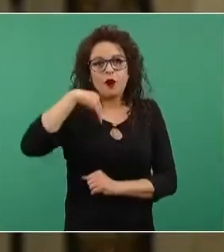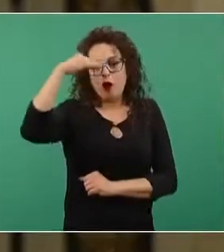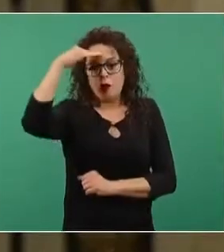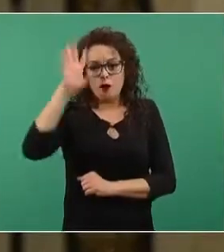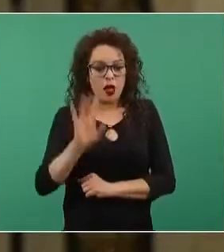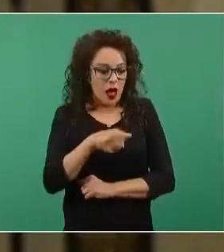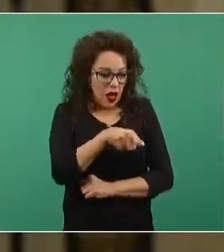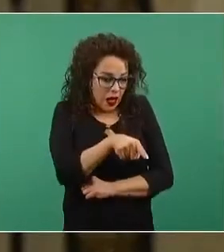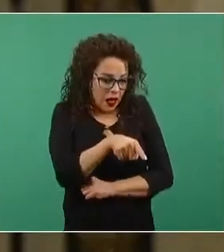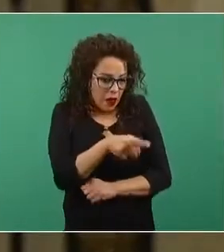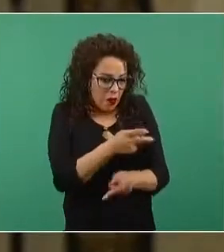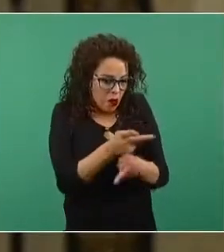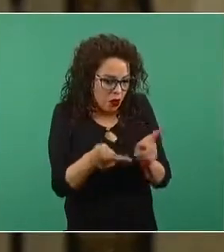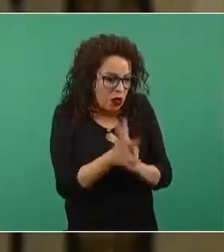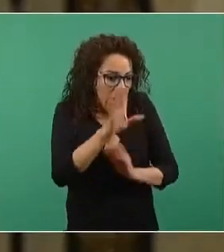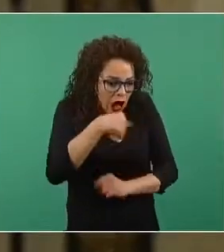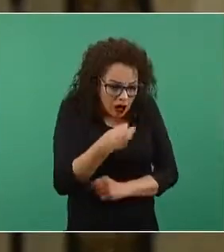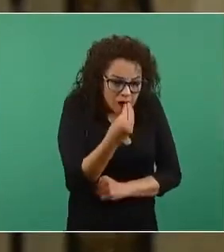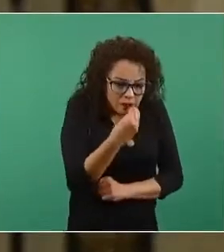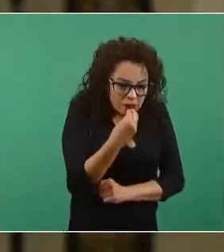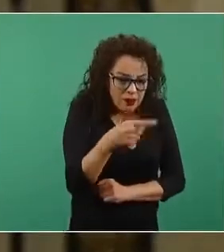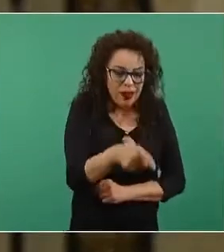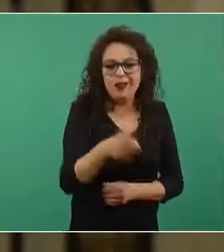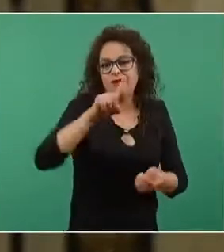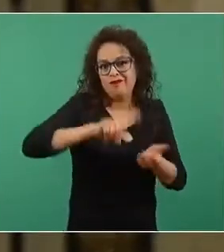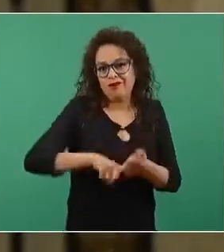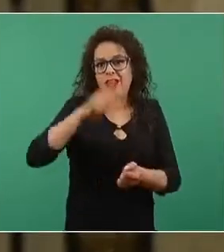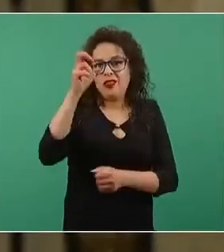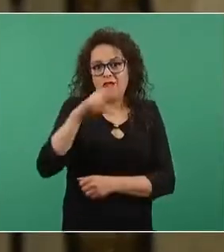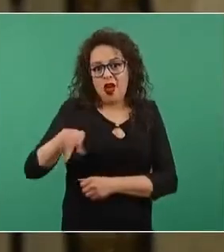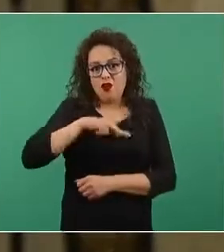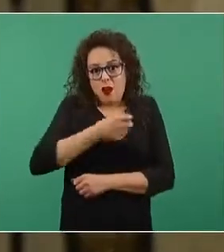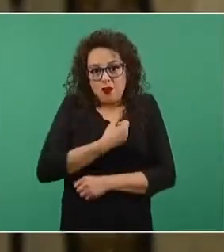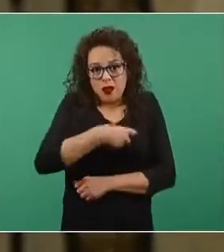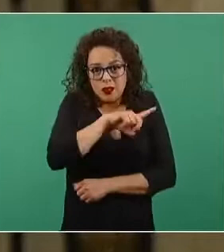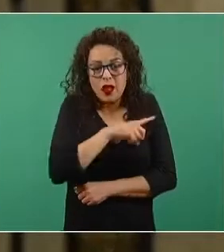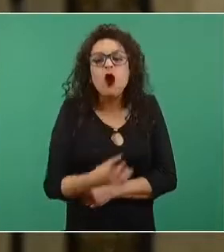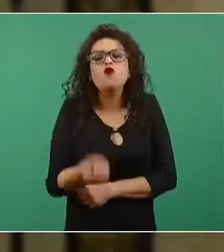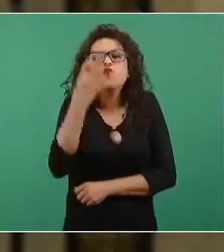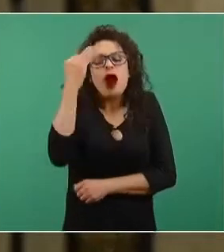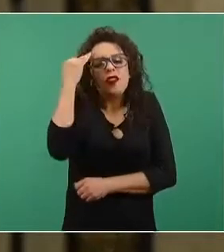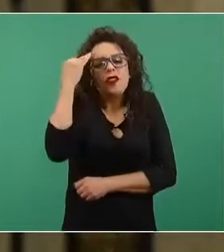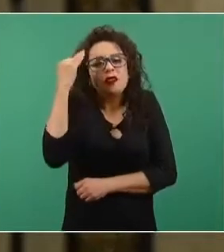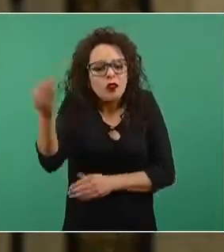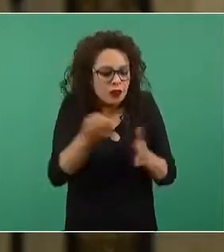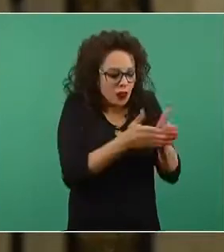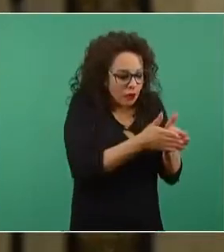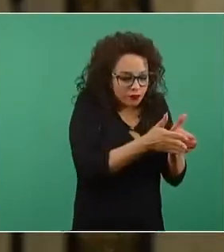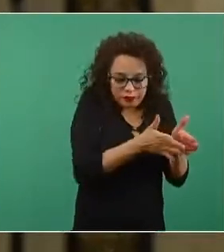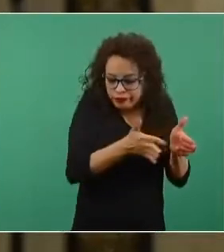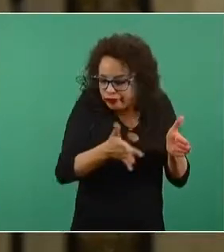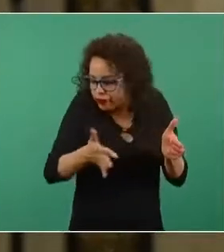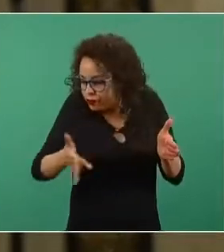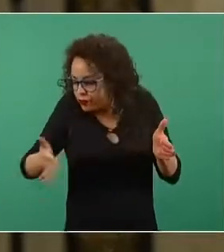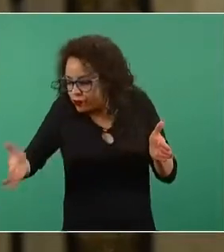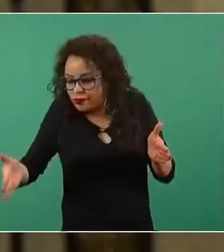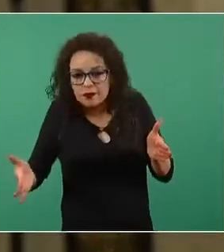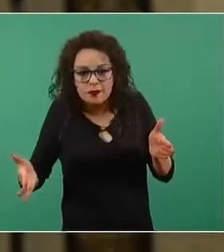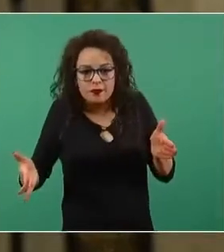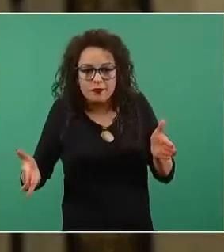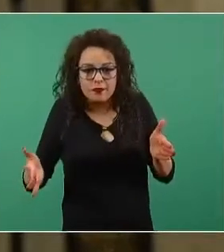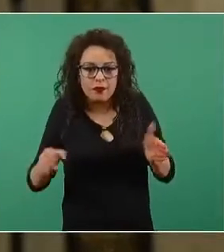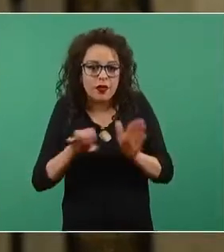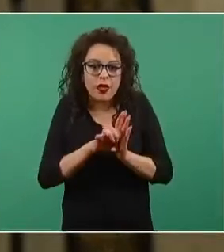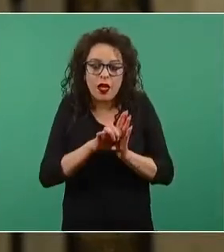la salud, ¿no? Pero ¿en cuánto tiempo se vuelve obesa una persona? Ya llevamos un año